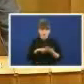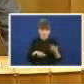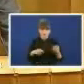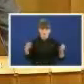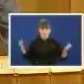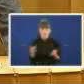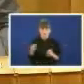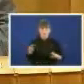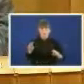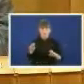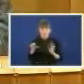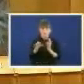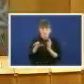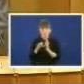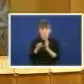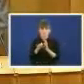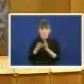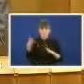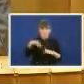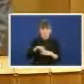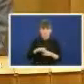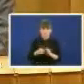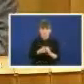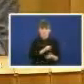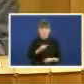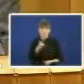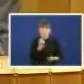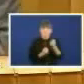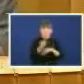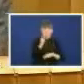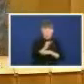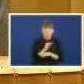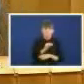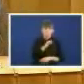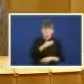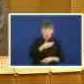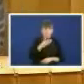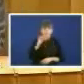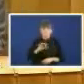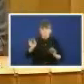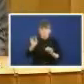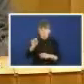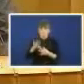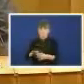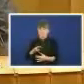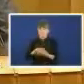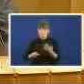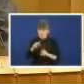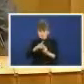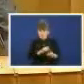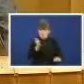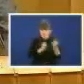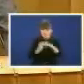estatuto que recolla un modelo de finanzamento propio e singular para Galiza un modelo de finanzamento que se asuste e